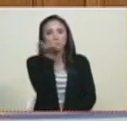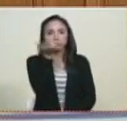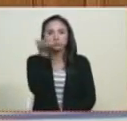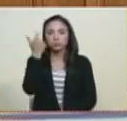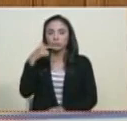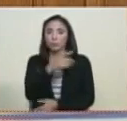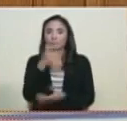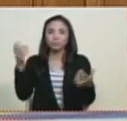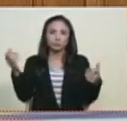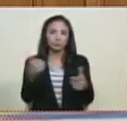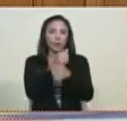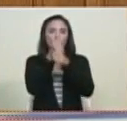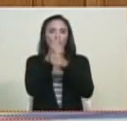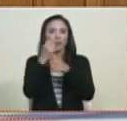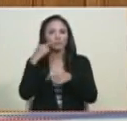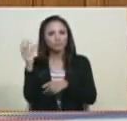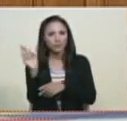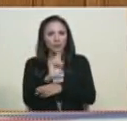tiene que haber justicia.